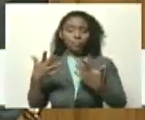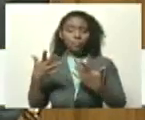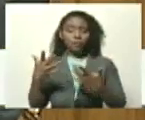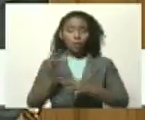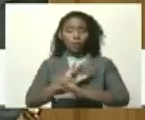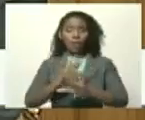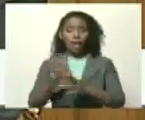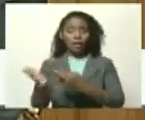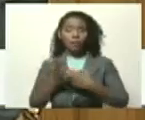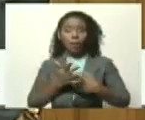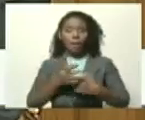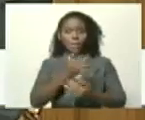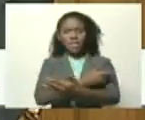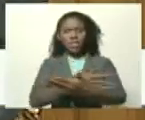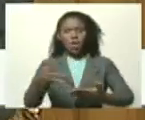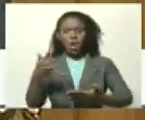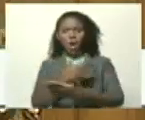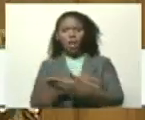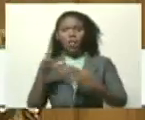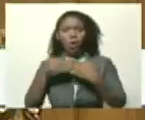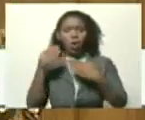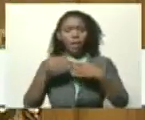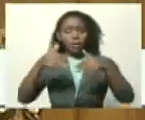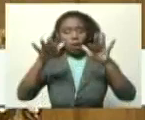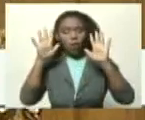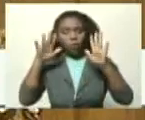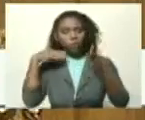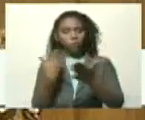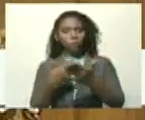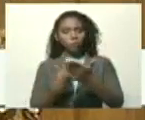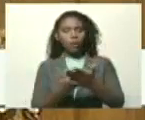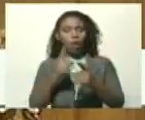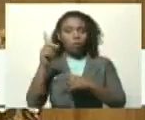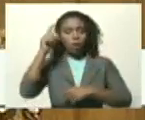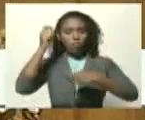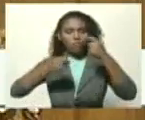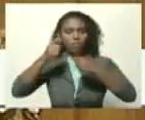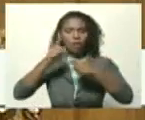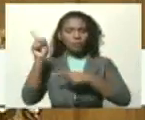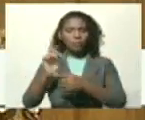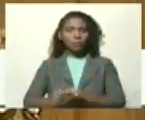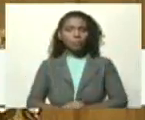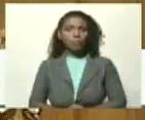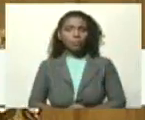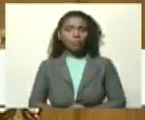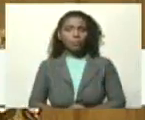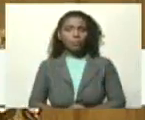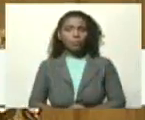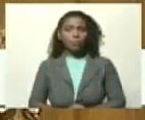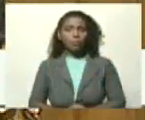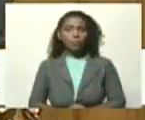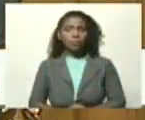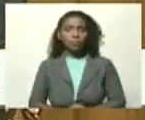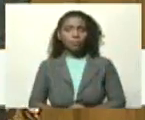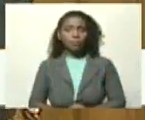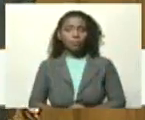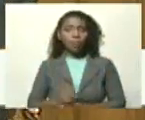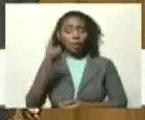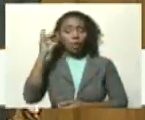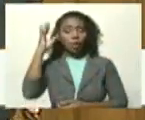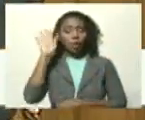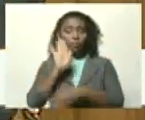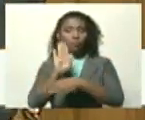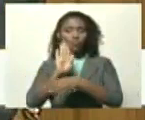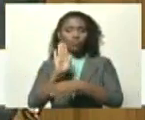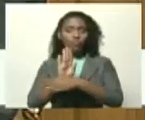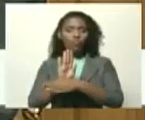que ya recibieron millones de dólares, según consta en un tribunal de Delaware. Con el eufemismo de protección de